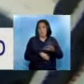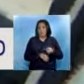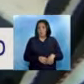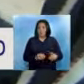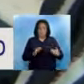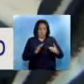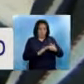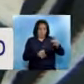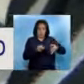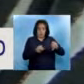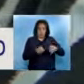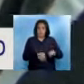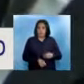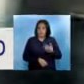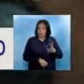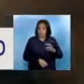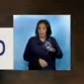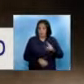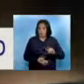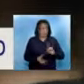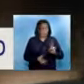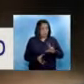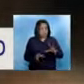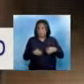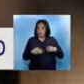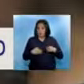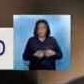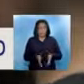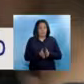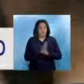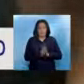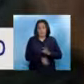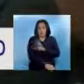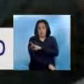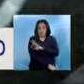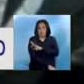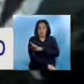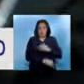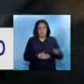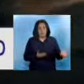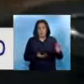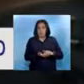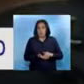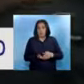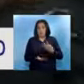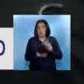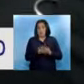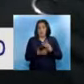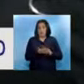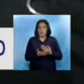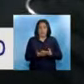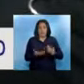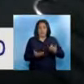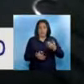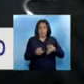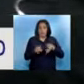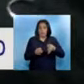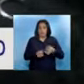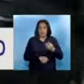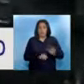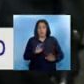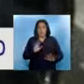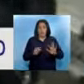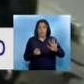Penal Permanente de la Corte Suprema rechazó la solicitud de la Fiscalía para ampliar la orden de prisión preventiva contra Santos por